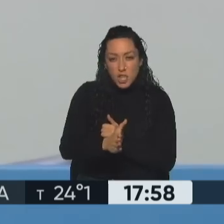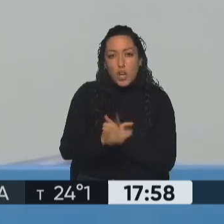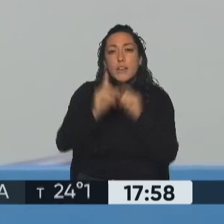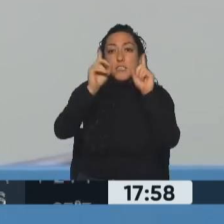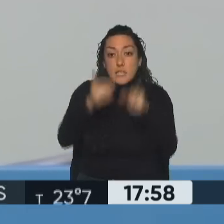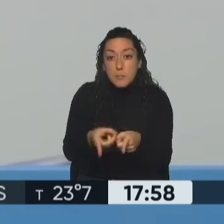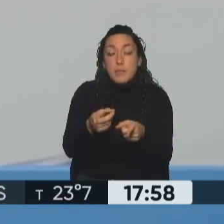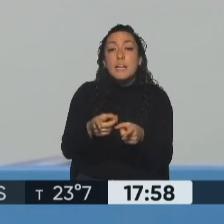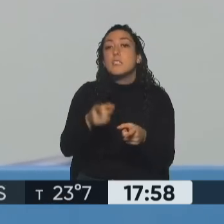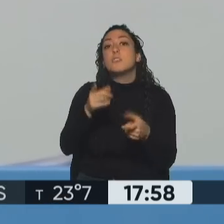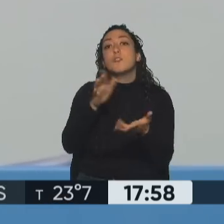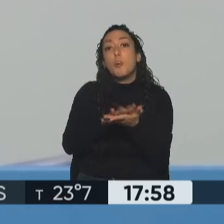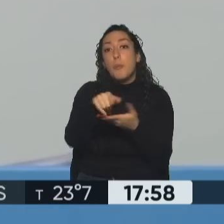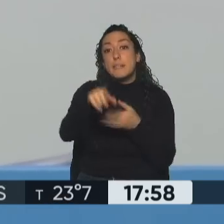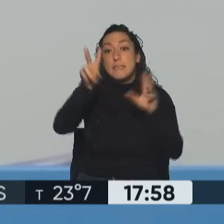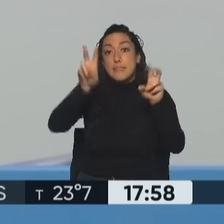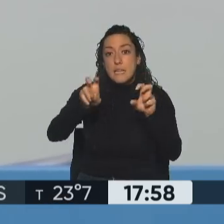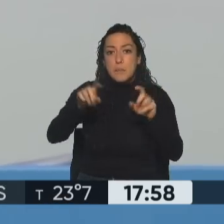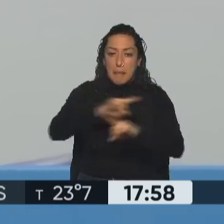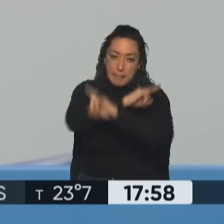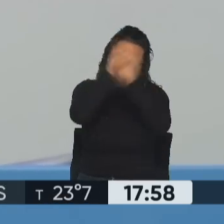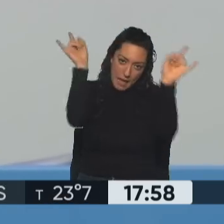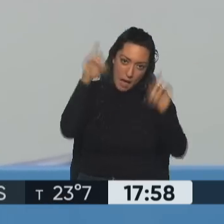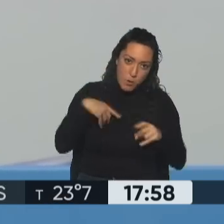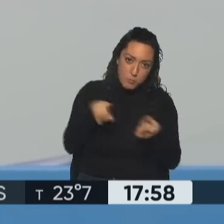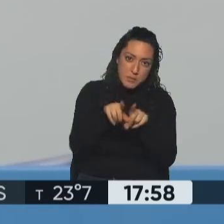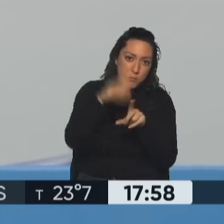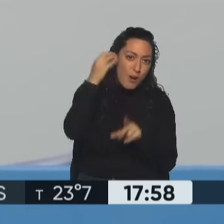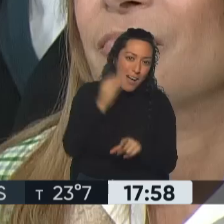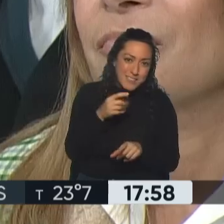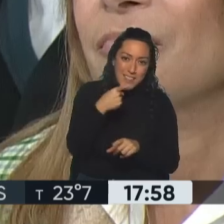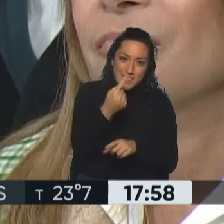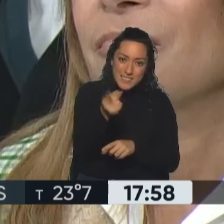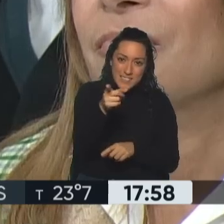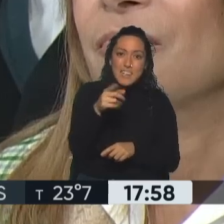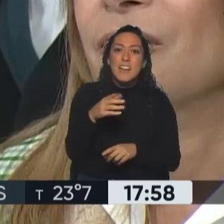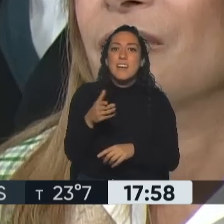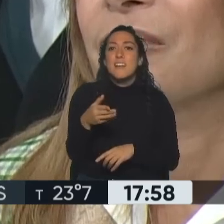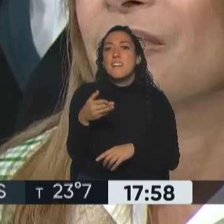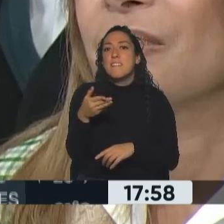también en esto, el diablo, que como le gusta decir a Axel, anda en los detalles.